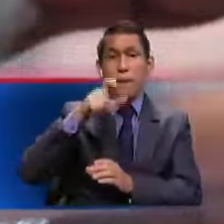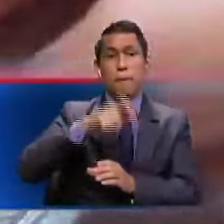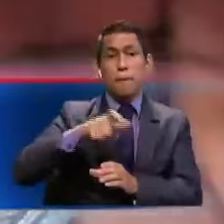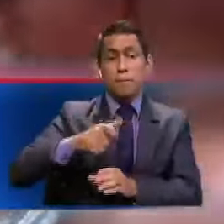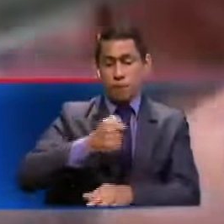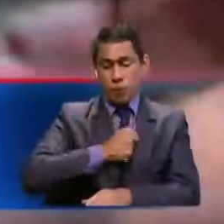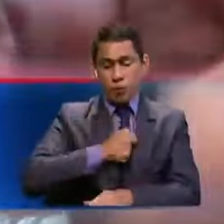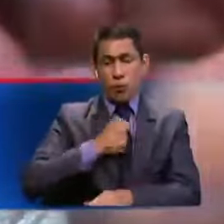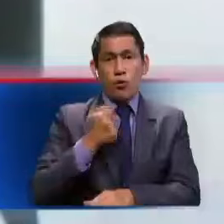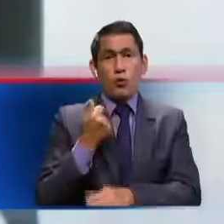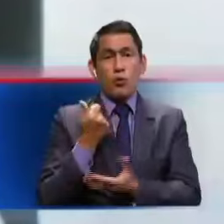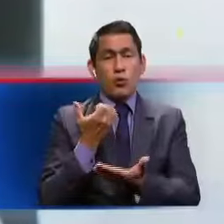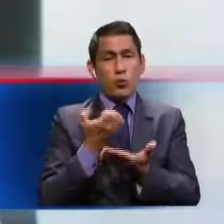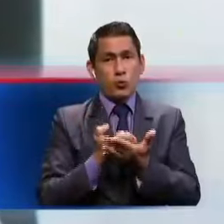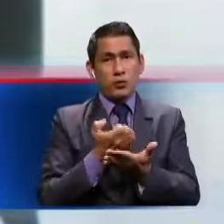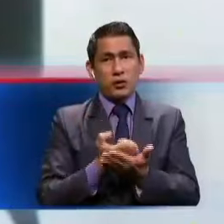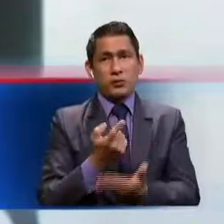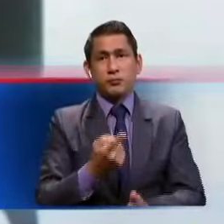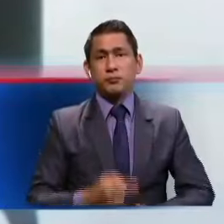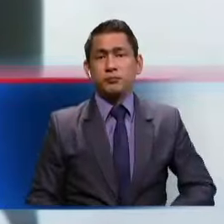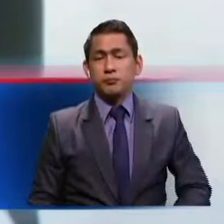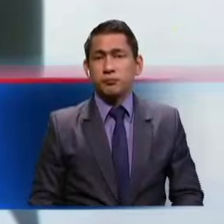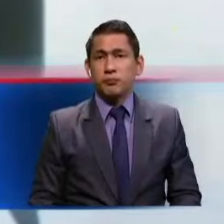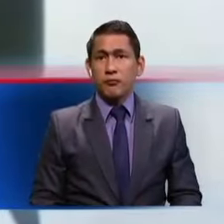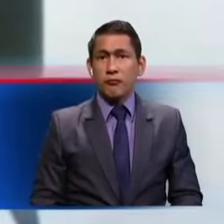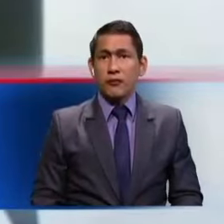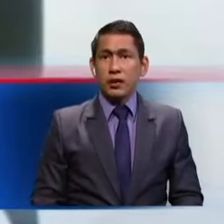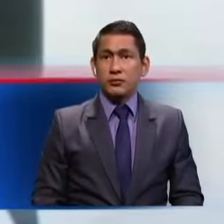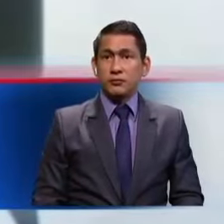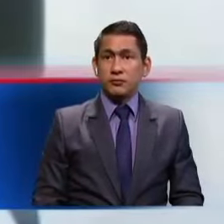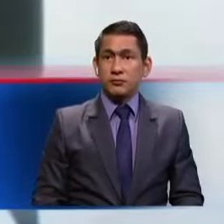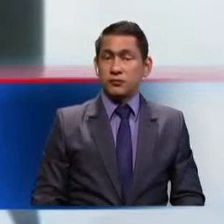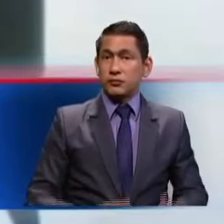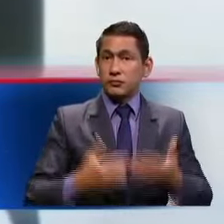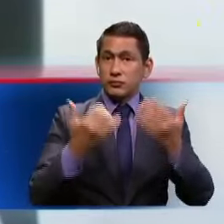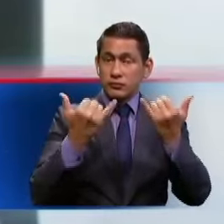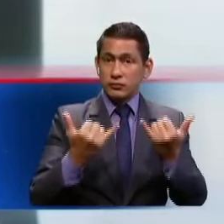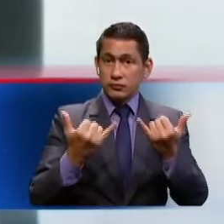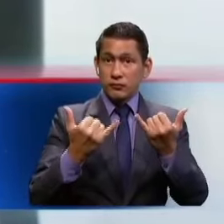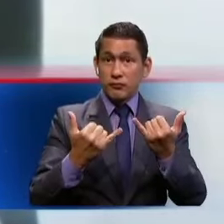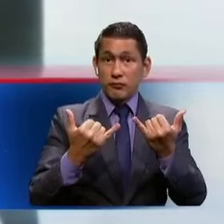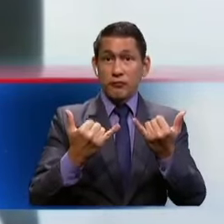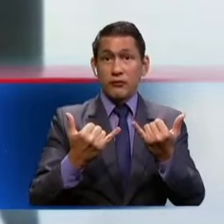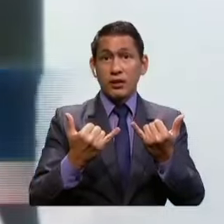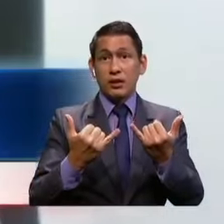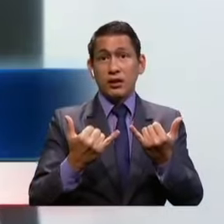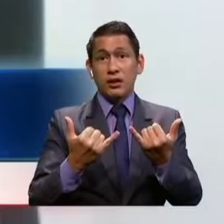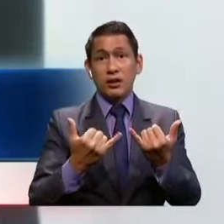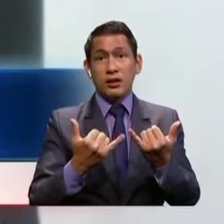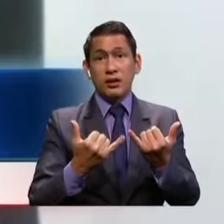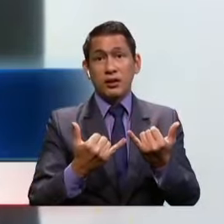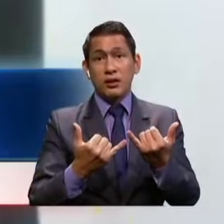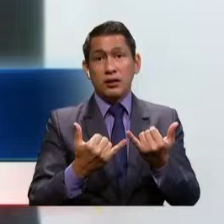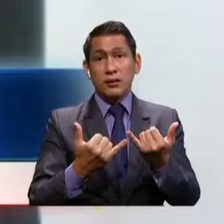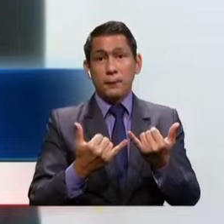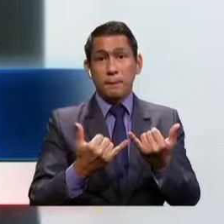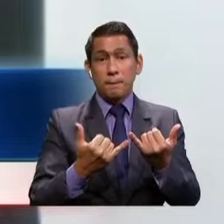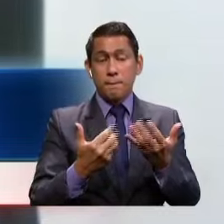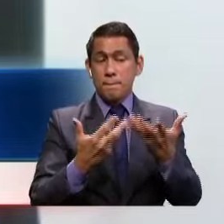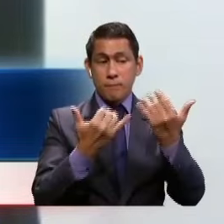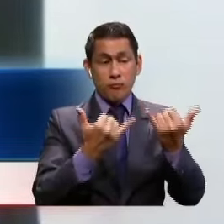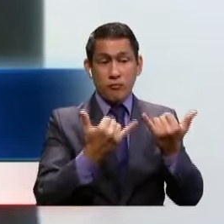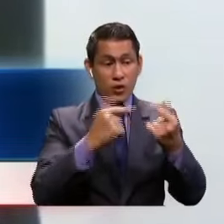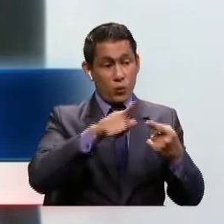que tienen este capital. Por ejemplo, la contribución especial del COVID-19 considera a las